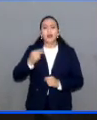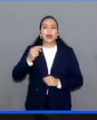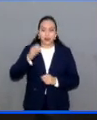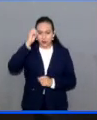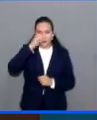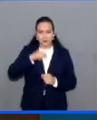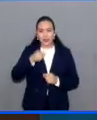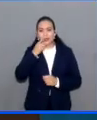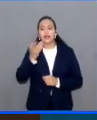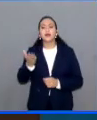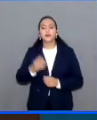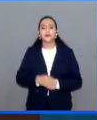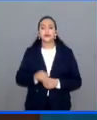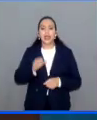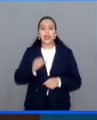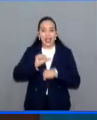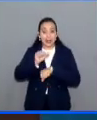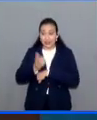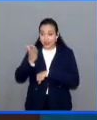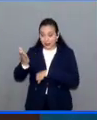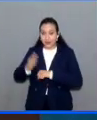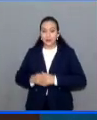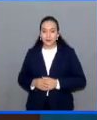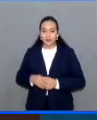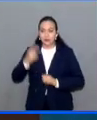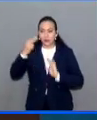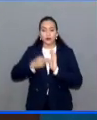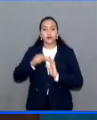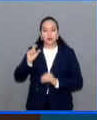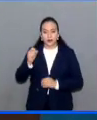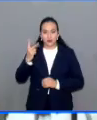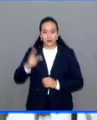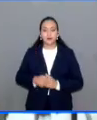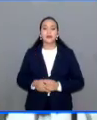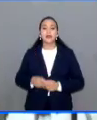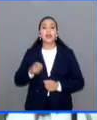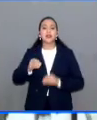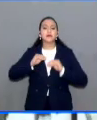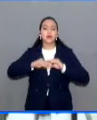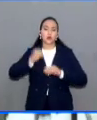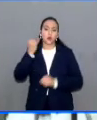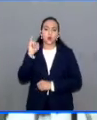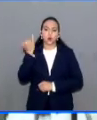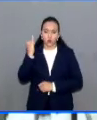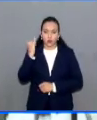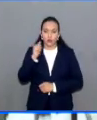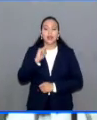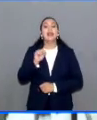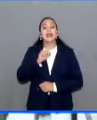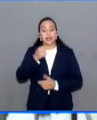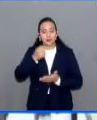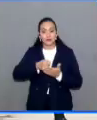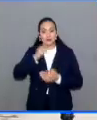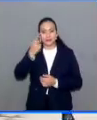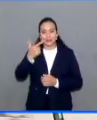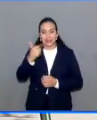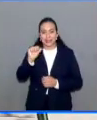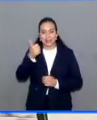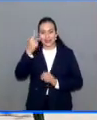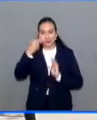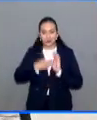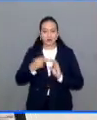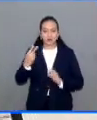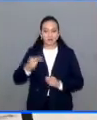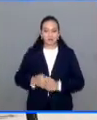por Argentina en enero de 2023, fue emitida en junio y notificada el 7 de agosto de 2025. Al reconocer